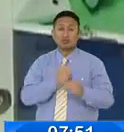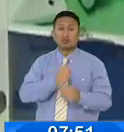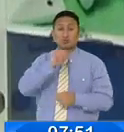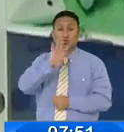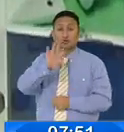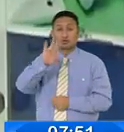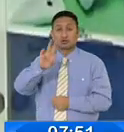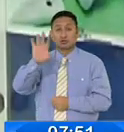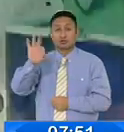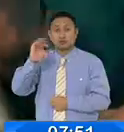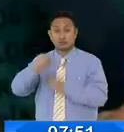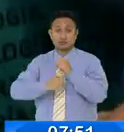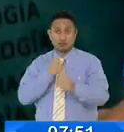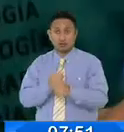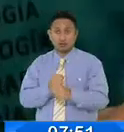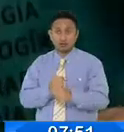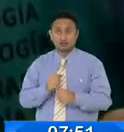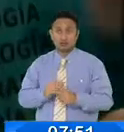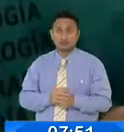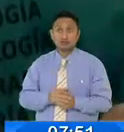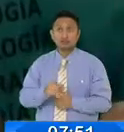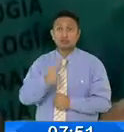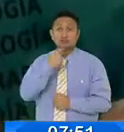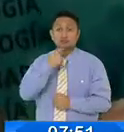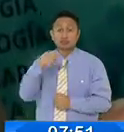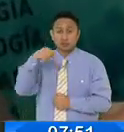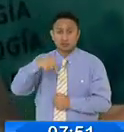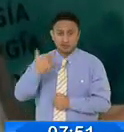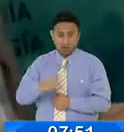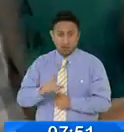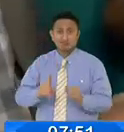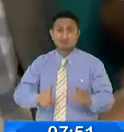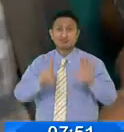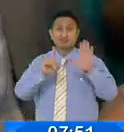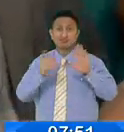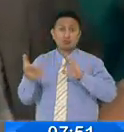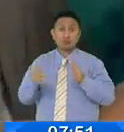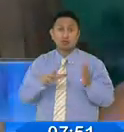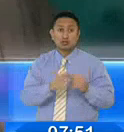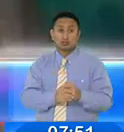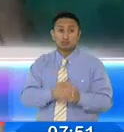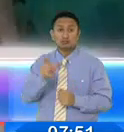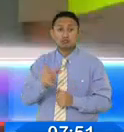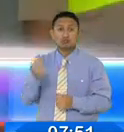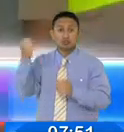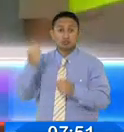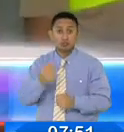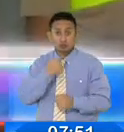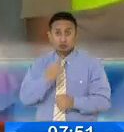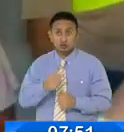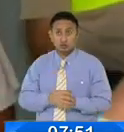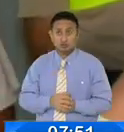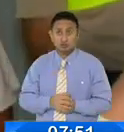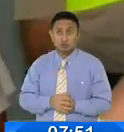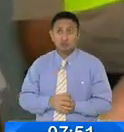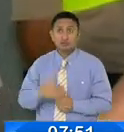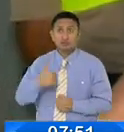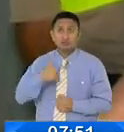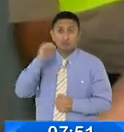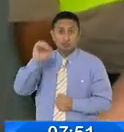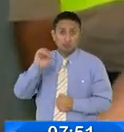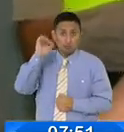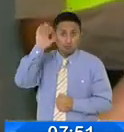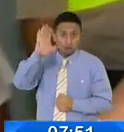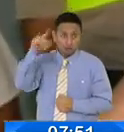9 años. Esto dice que son 6 muertos que han vivido ya aquí. Un señor fundador de aquí dice. Los videos que tenemos, una carnicería, todo